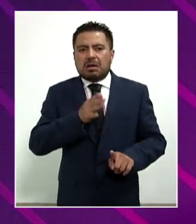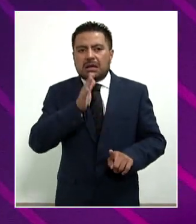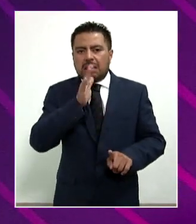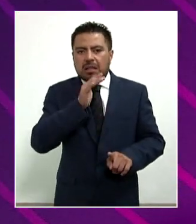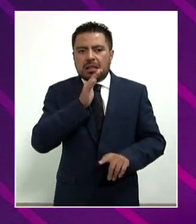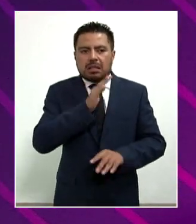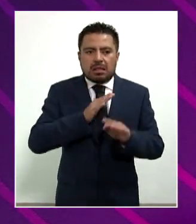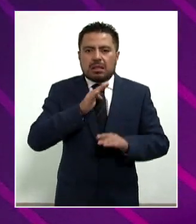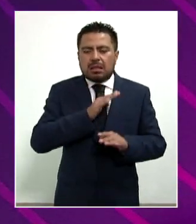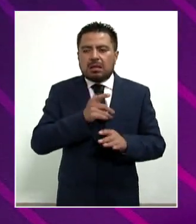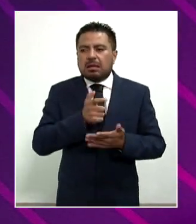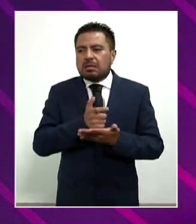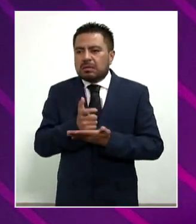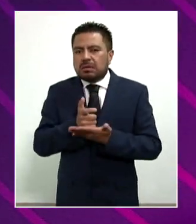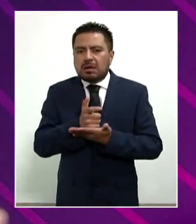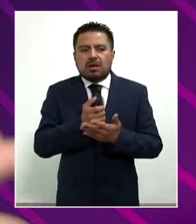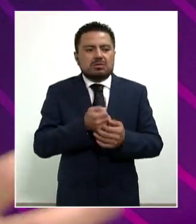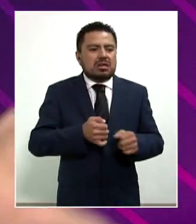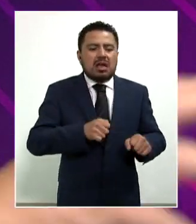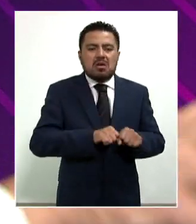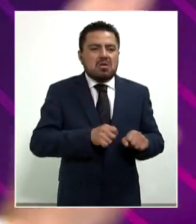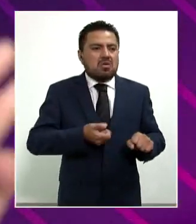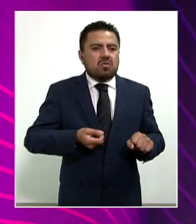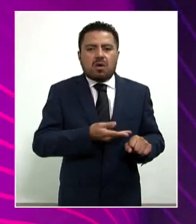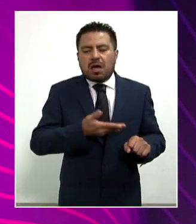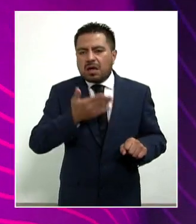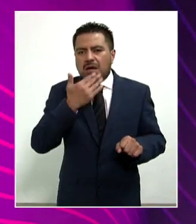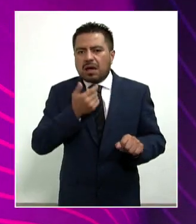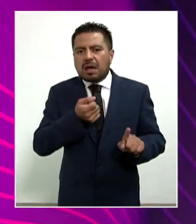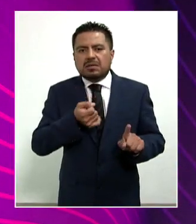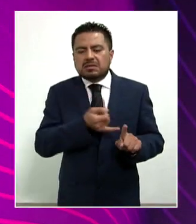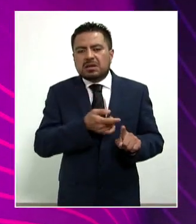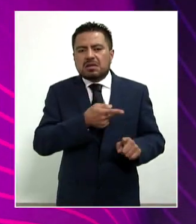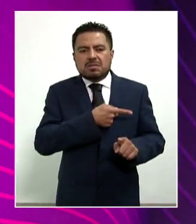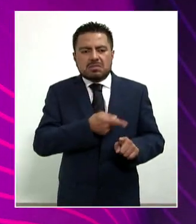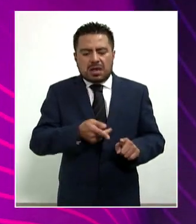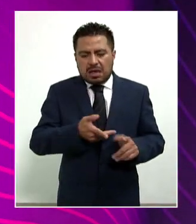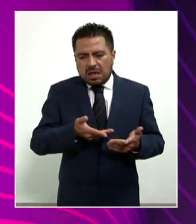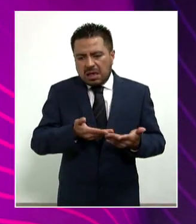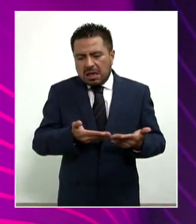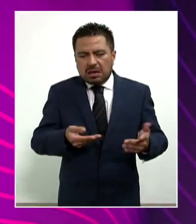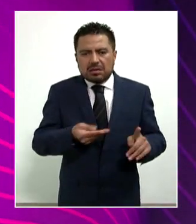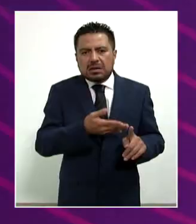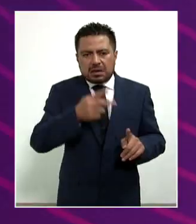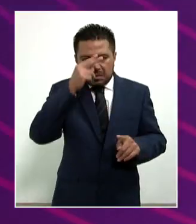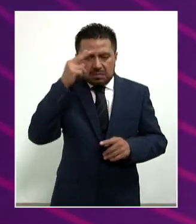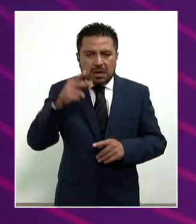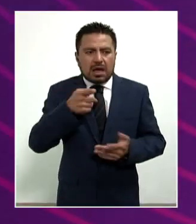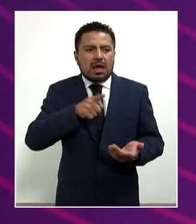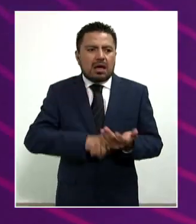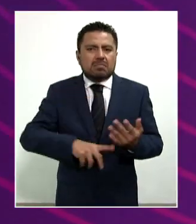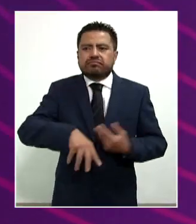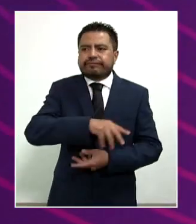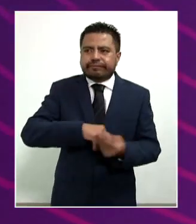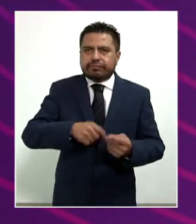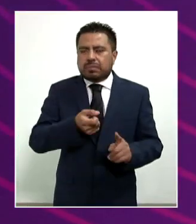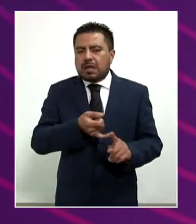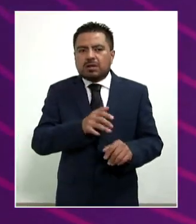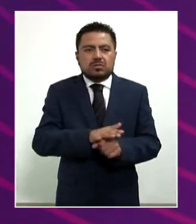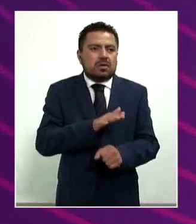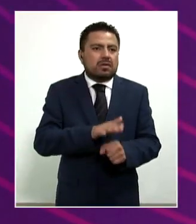para lo más básico y no tienen seguridad social. Entonces, y así es como se mide la pobreza en México, carencias sociales e ingresos suficientes.